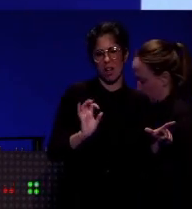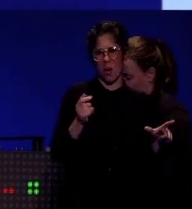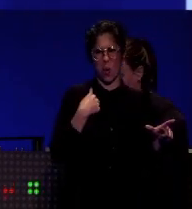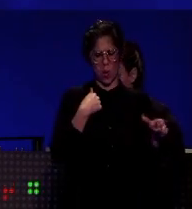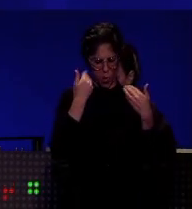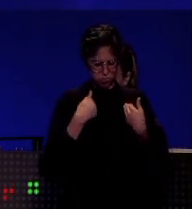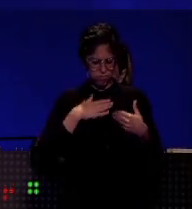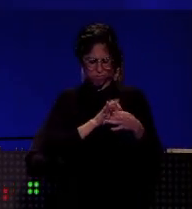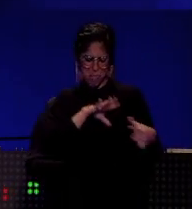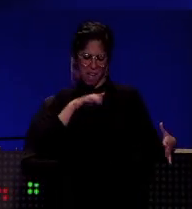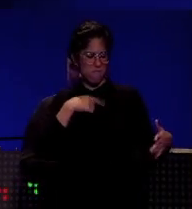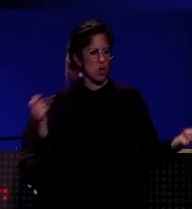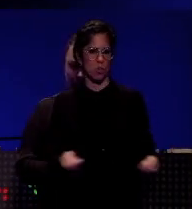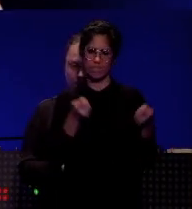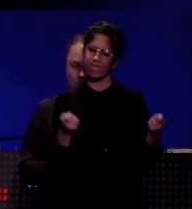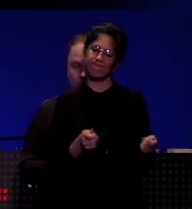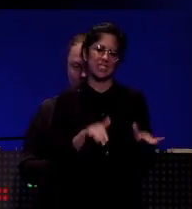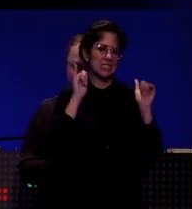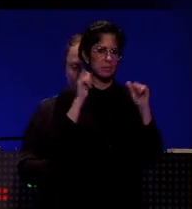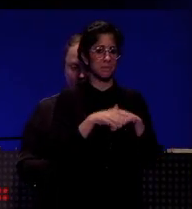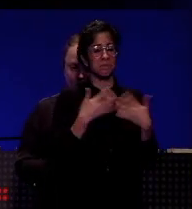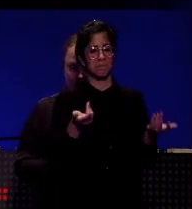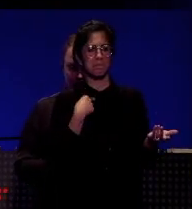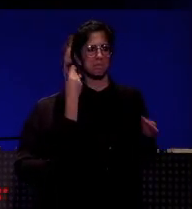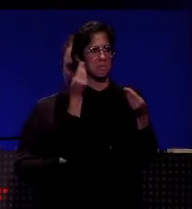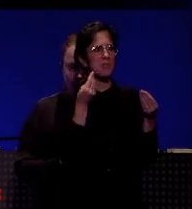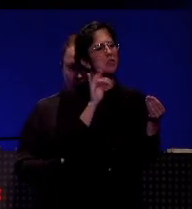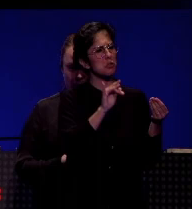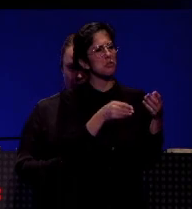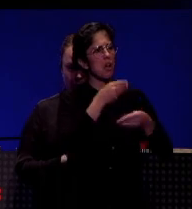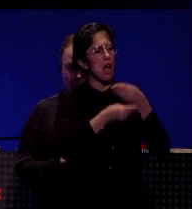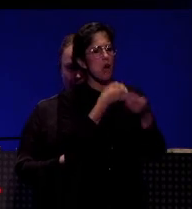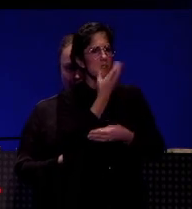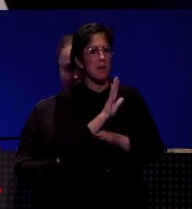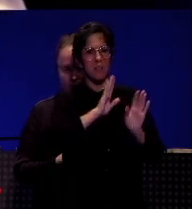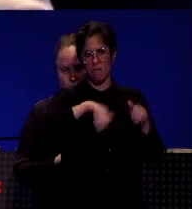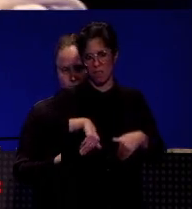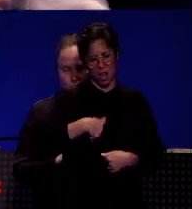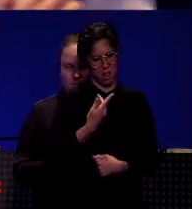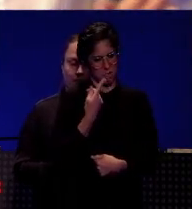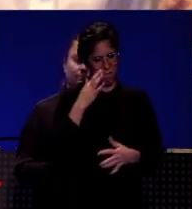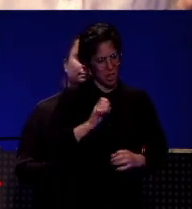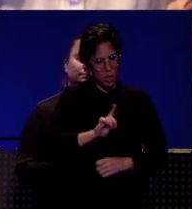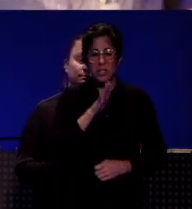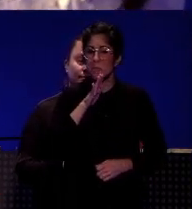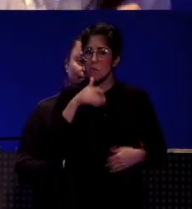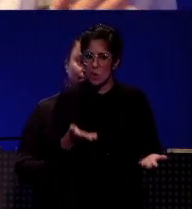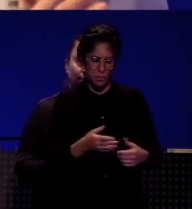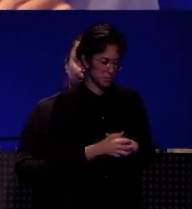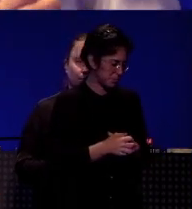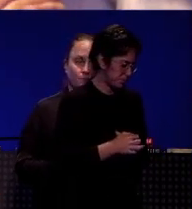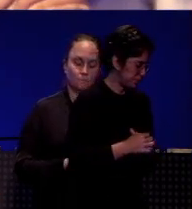lo estoy haciendo bien y ha dicho pues no lo estoy haciendo también porque bueno aquí entramos no sé si está alex todavía por ahí que a lo mejor me va a